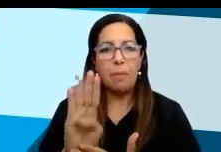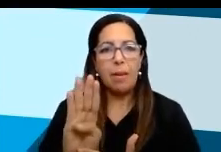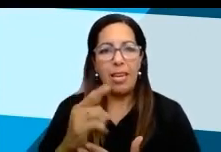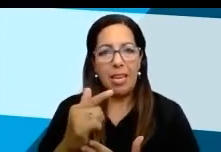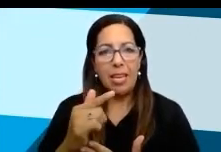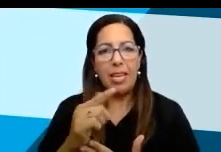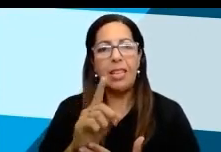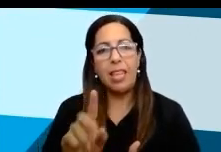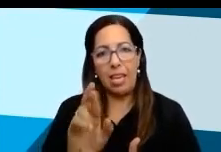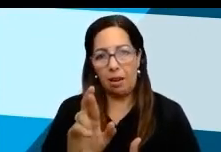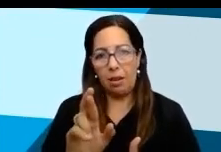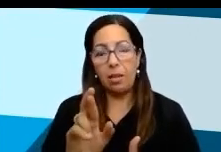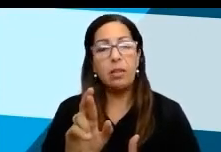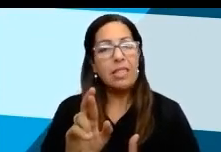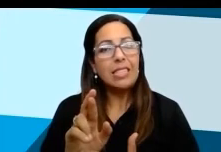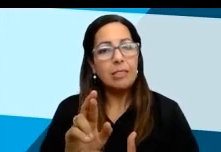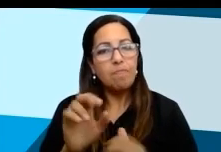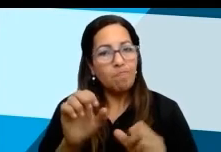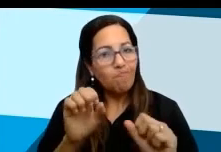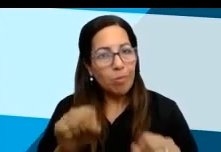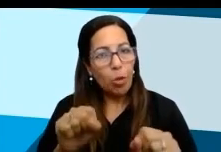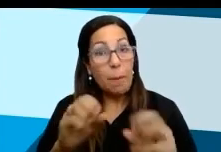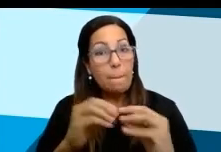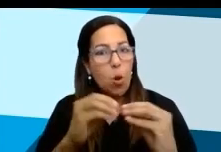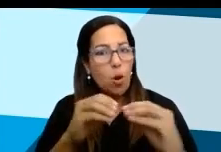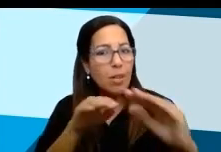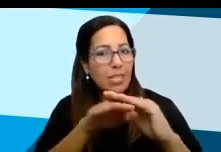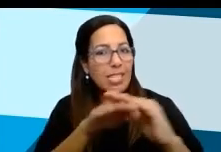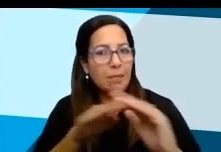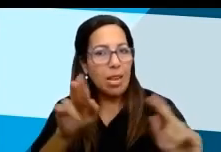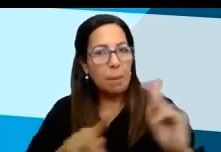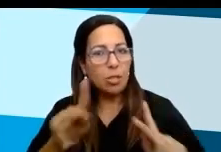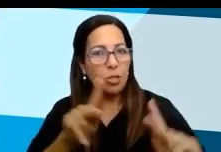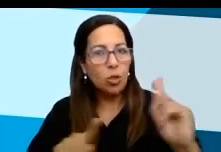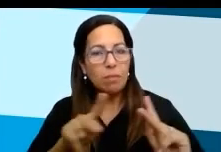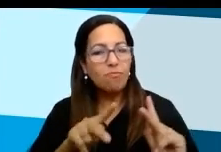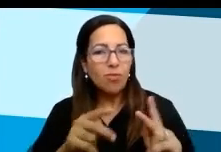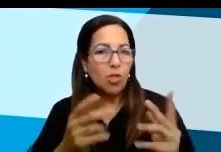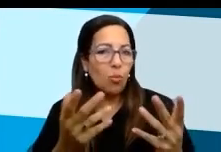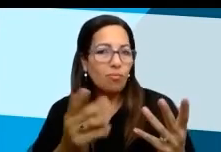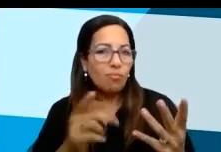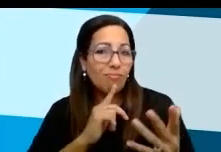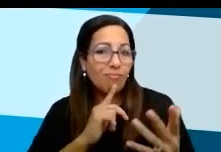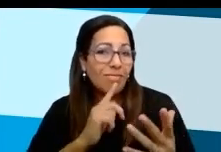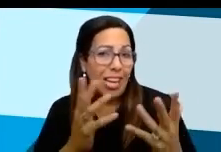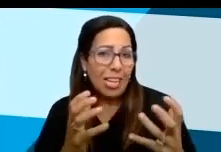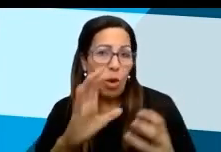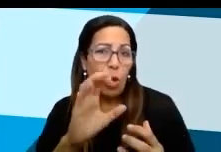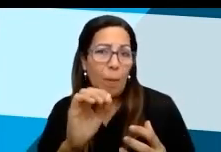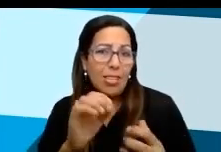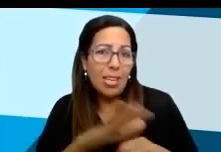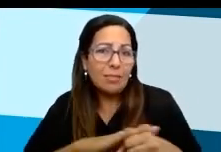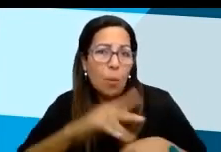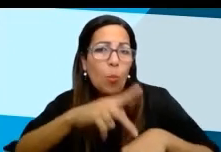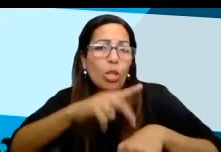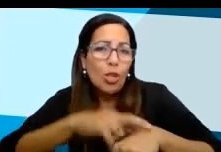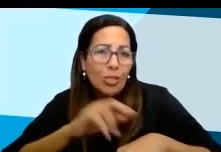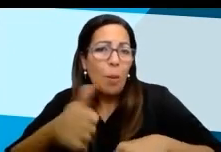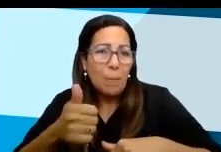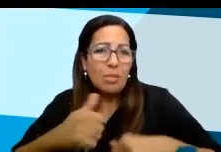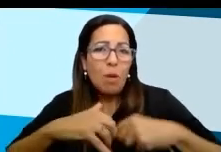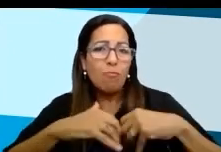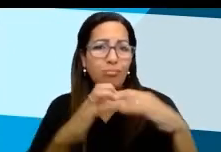y poder llegar a más personas. Nuestro interés es que las compañías locales sean las que reconstruyan a Puerto Rico y con